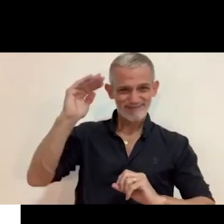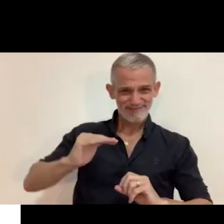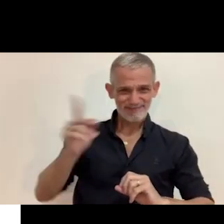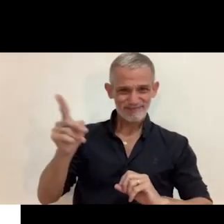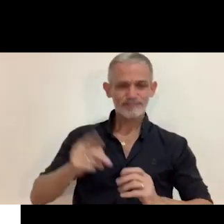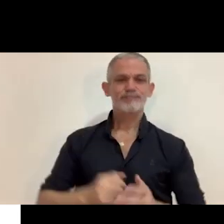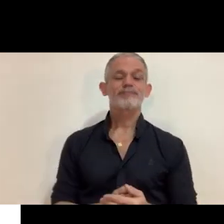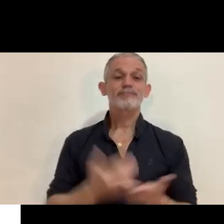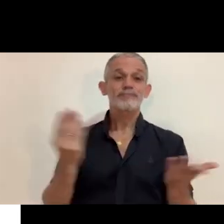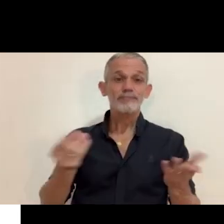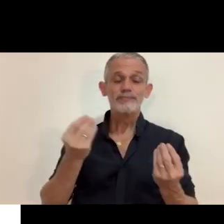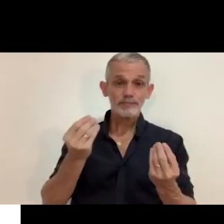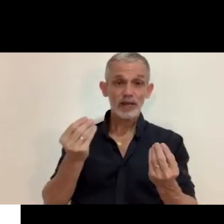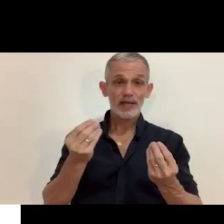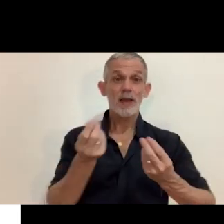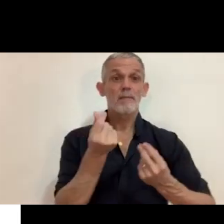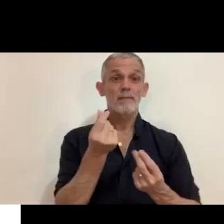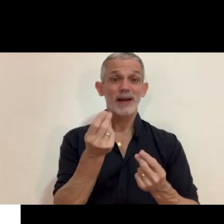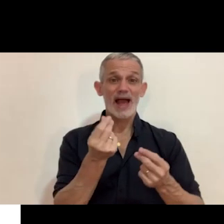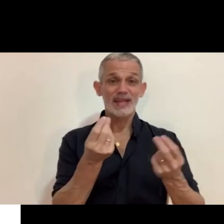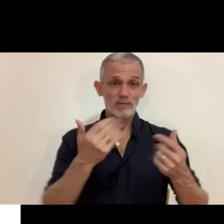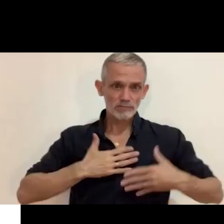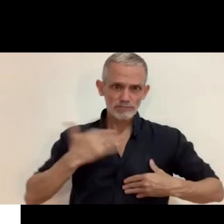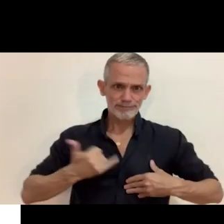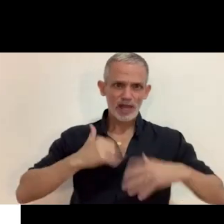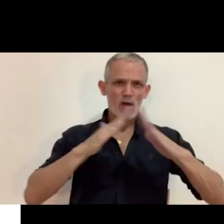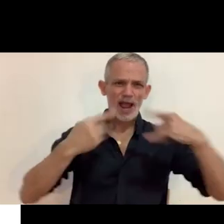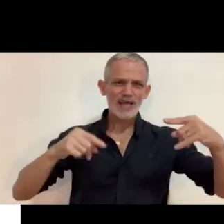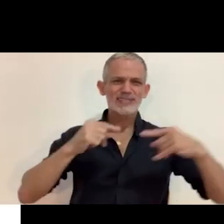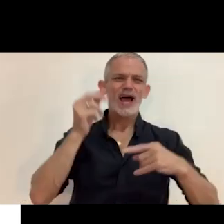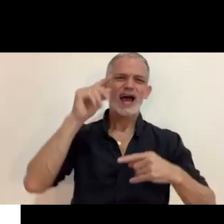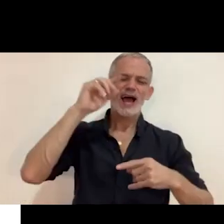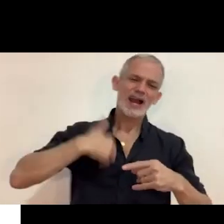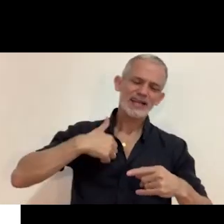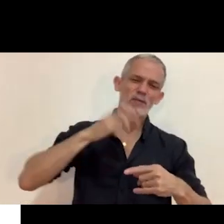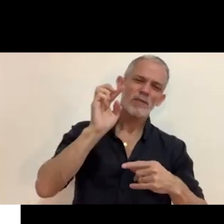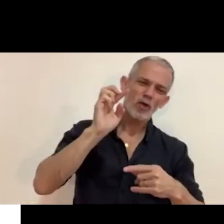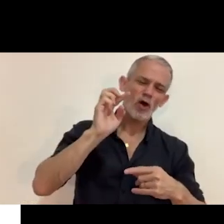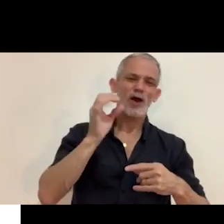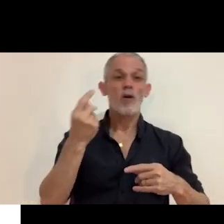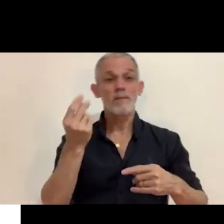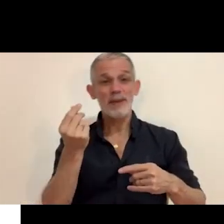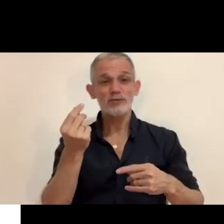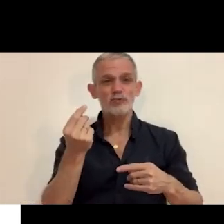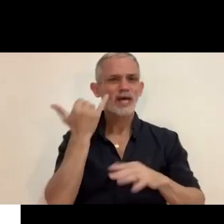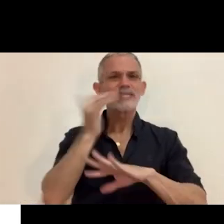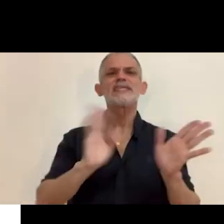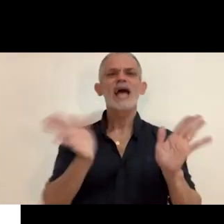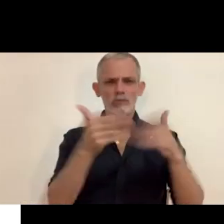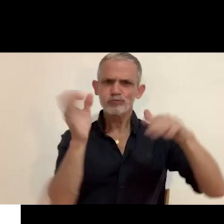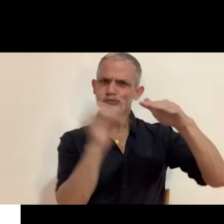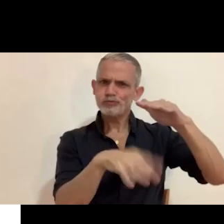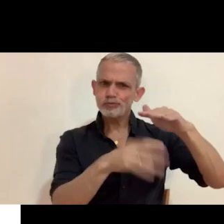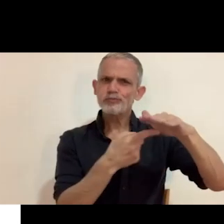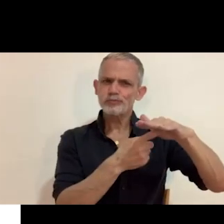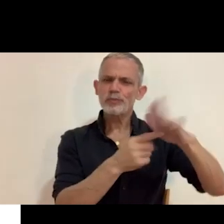que los fondos, que esas tenencias en moneda nacional o extranjera se encuentren ya depositadas en esa